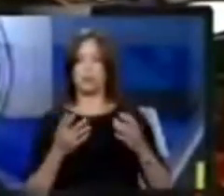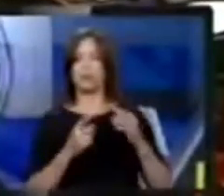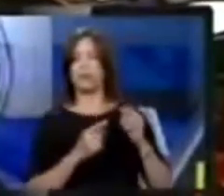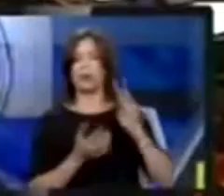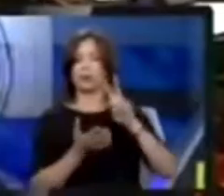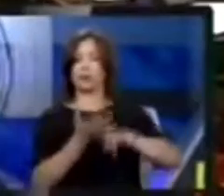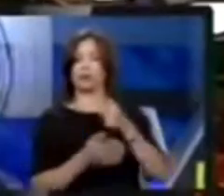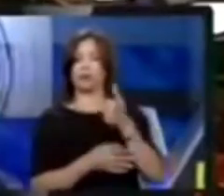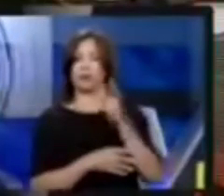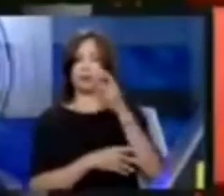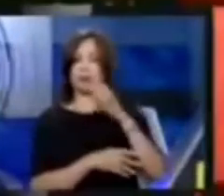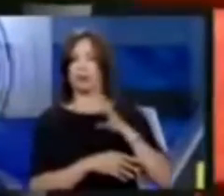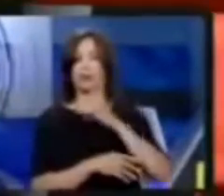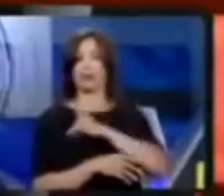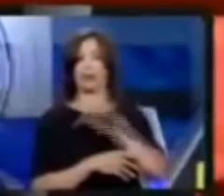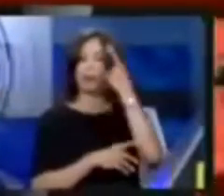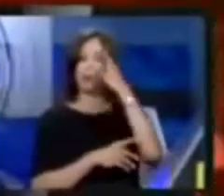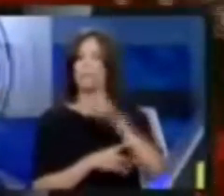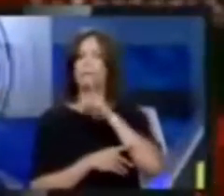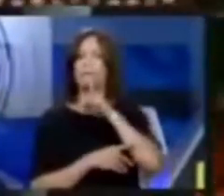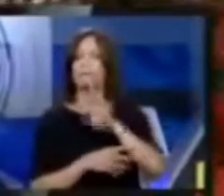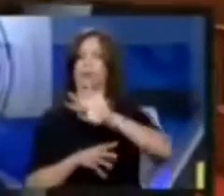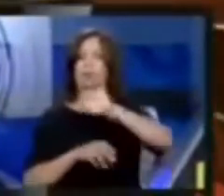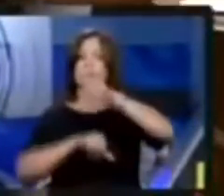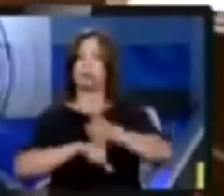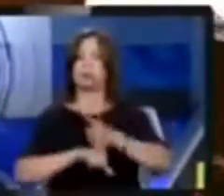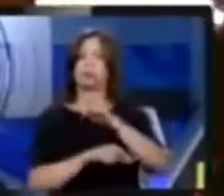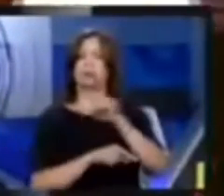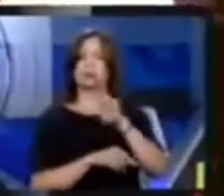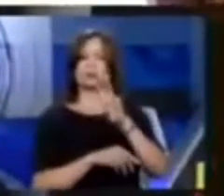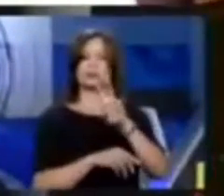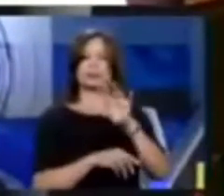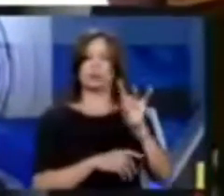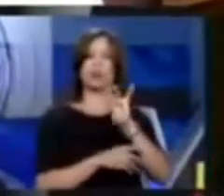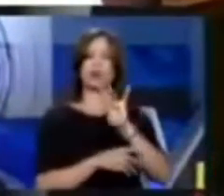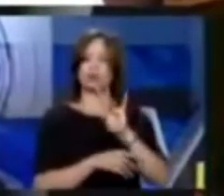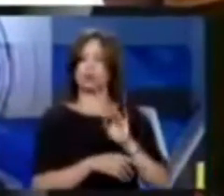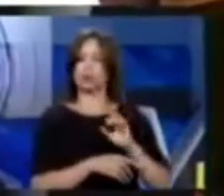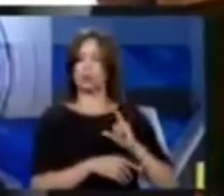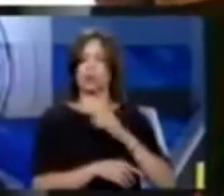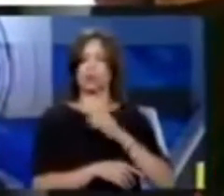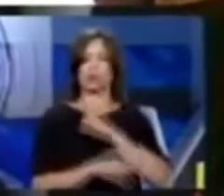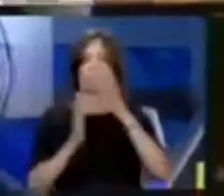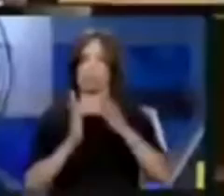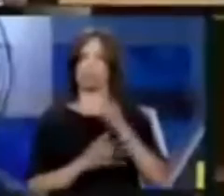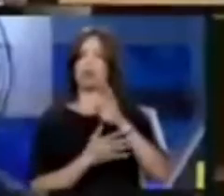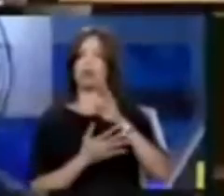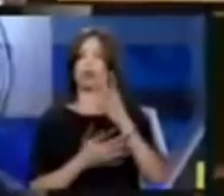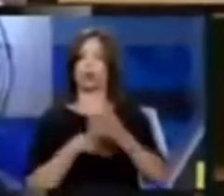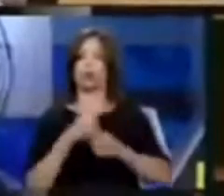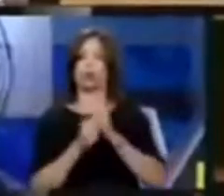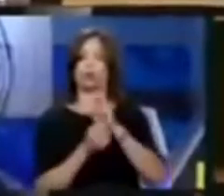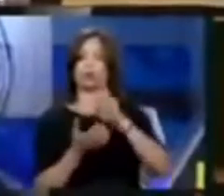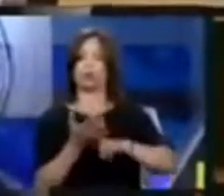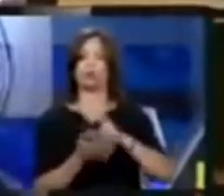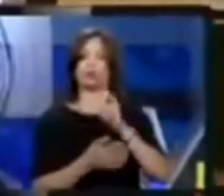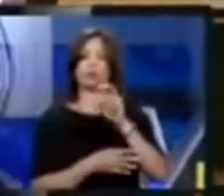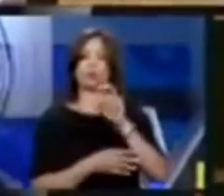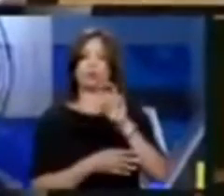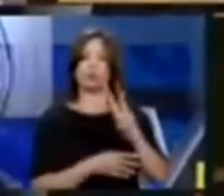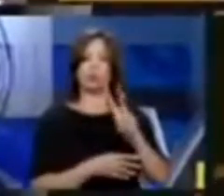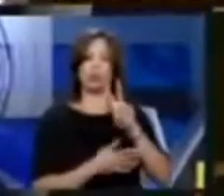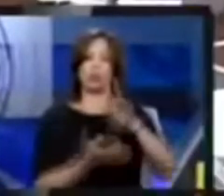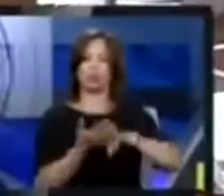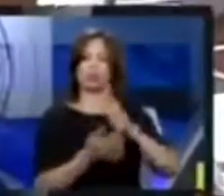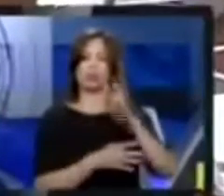Hasta el 2010, la Cámara de Diputados estaba conformada por 178 legisladores. En el cuatrenio del 2002 al 2006,